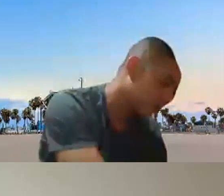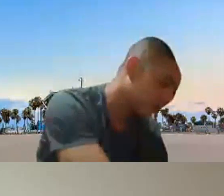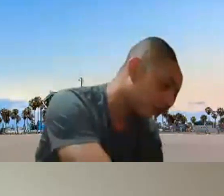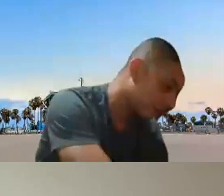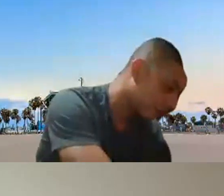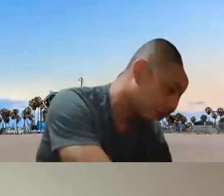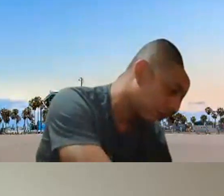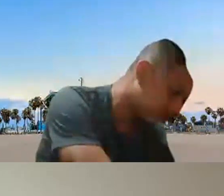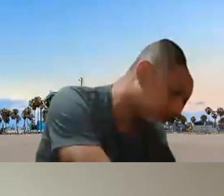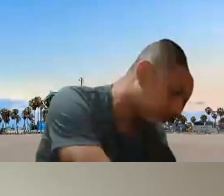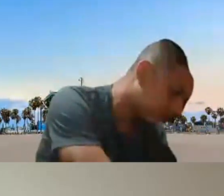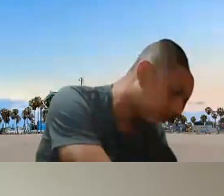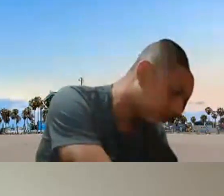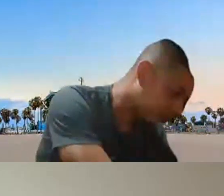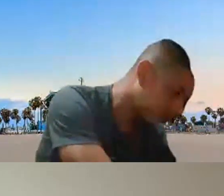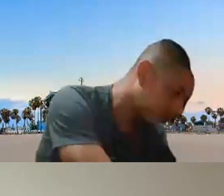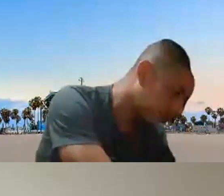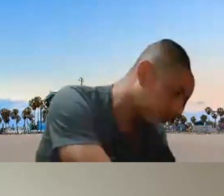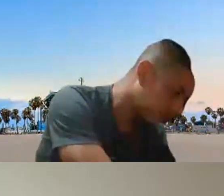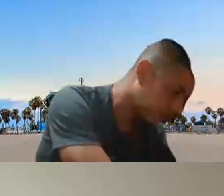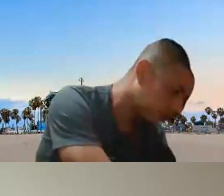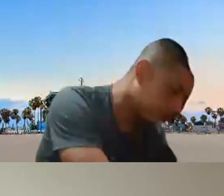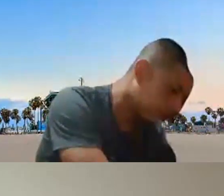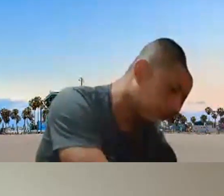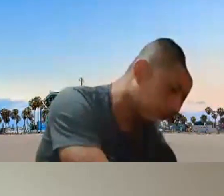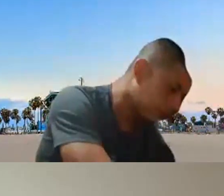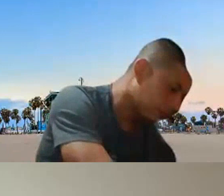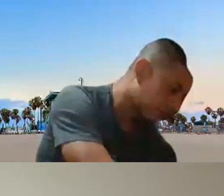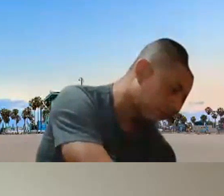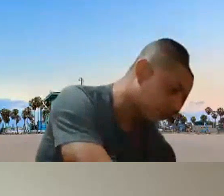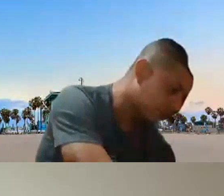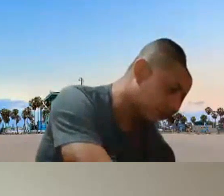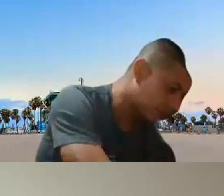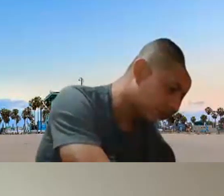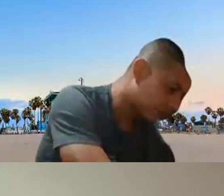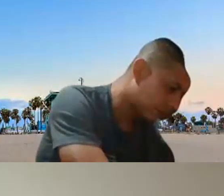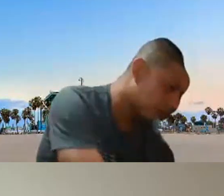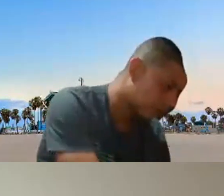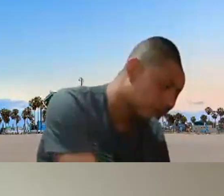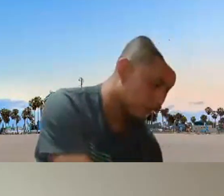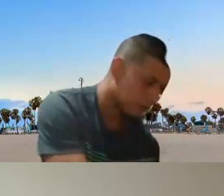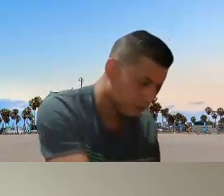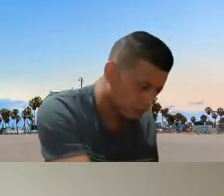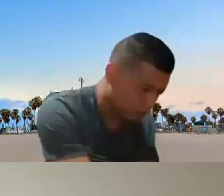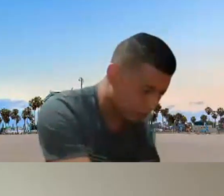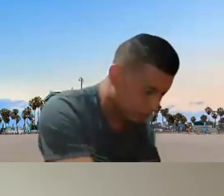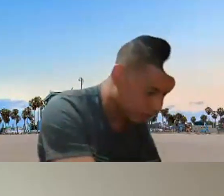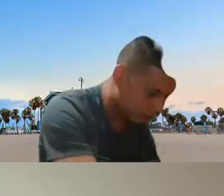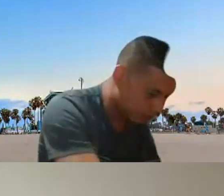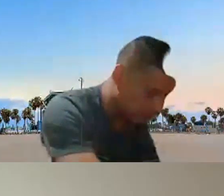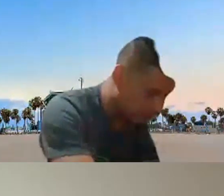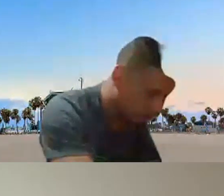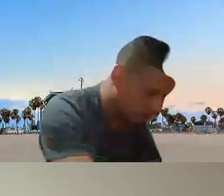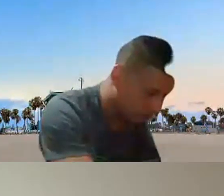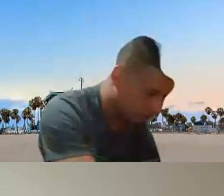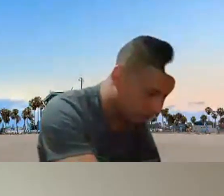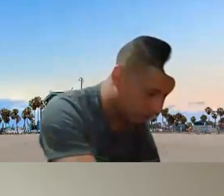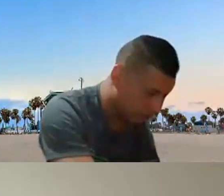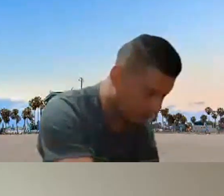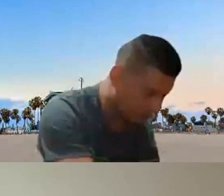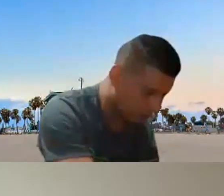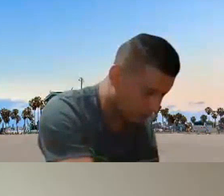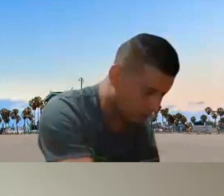gracias. plataforma, profe, ayúdeme en el ejercicio tal y yo le ayudo para que usted lo realice. No hay problema. Ok, gracias.